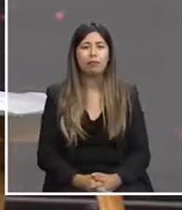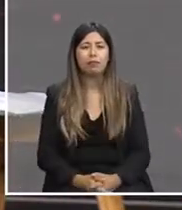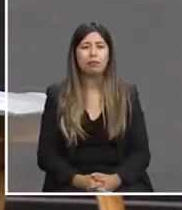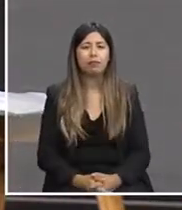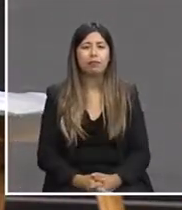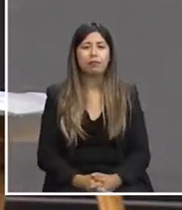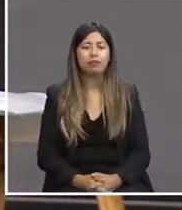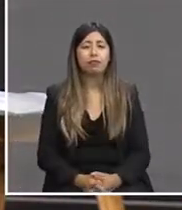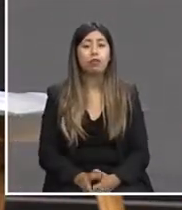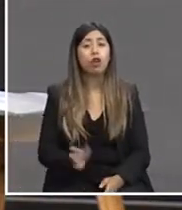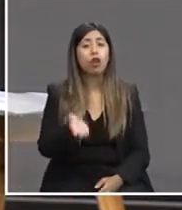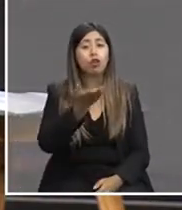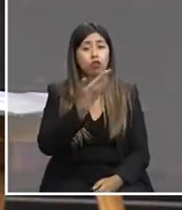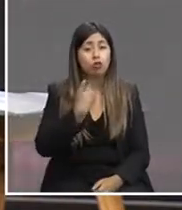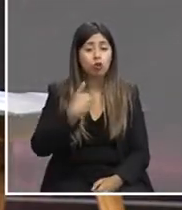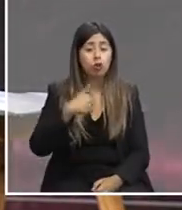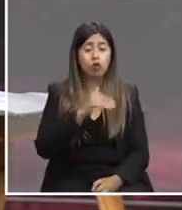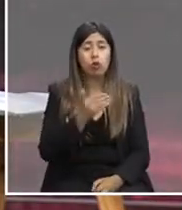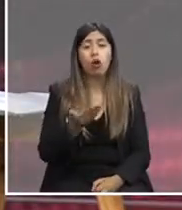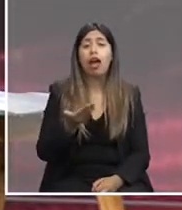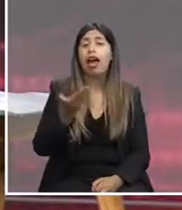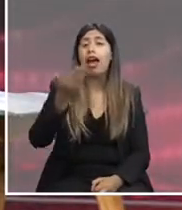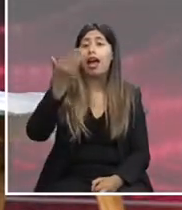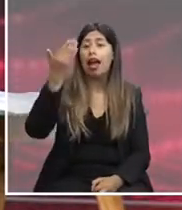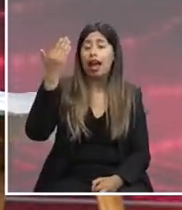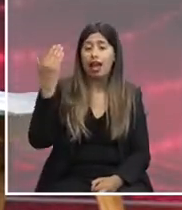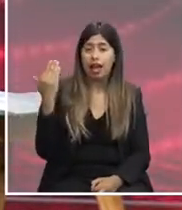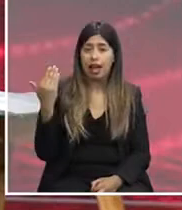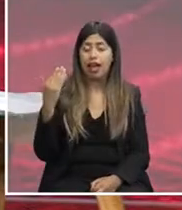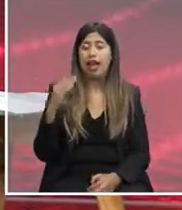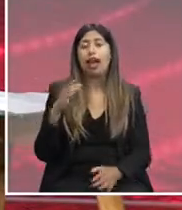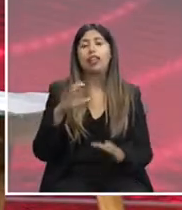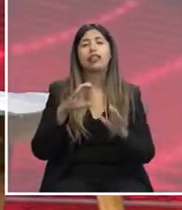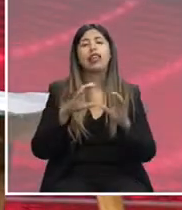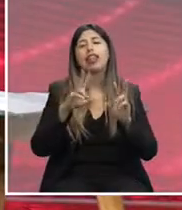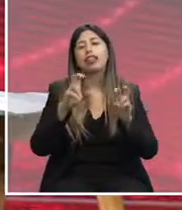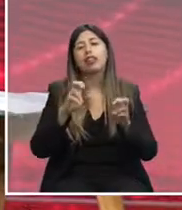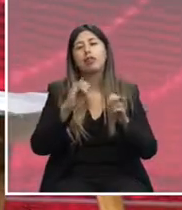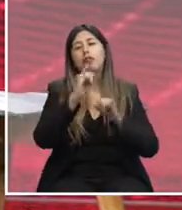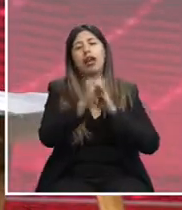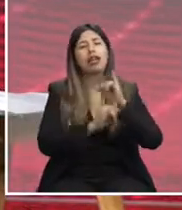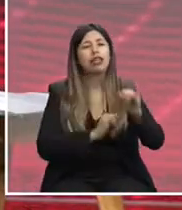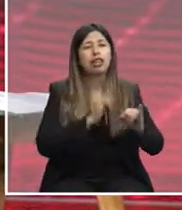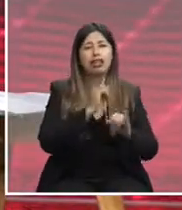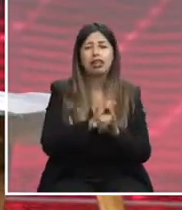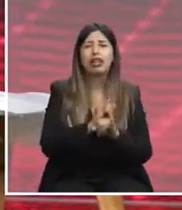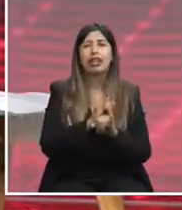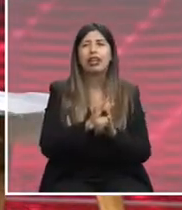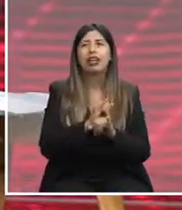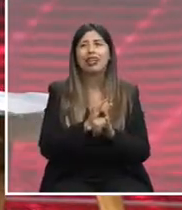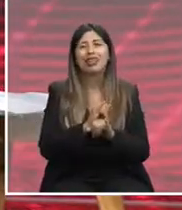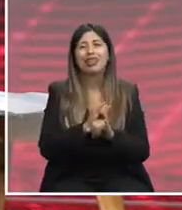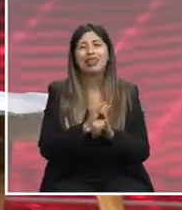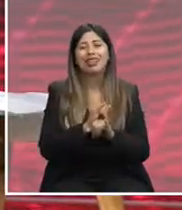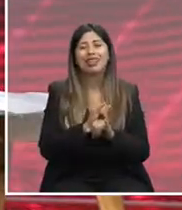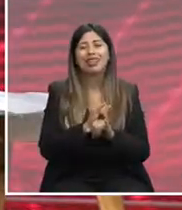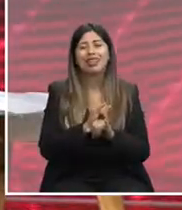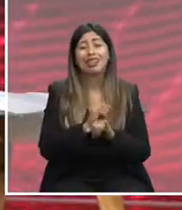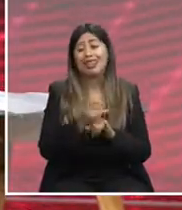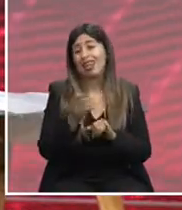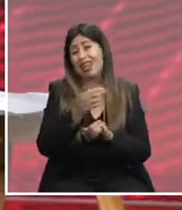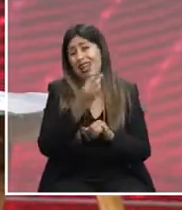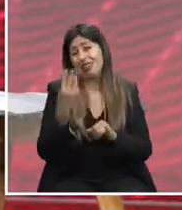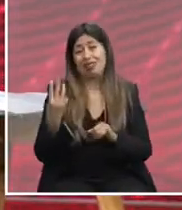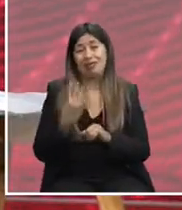Porque nosotros que fuimos formados antes de los medios digitales, antes de Internet, aquí se nos cae el carné a los